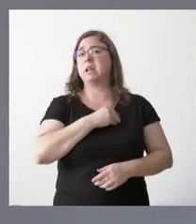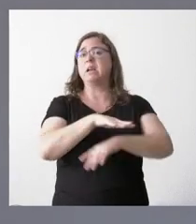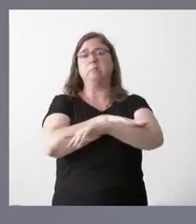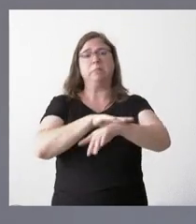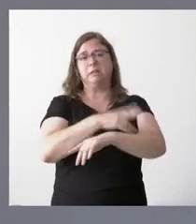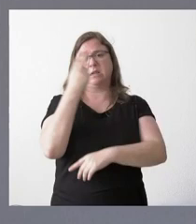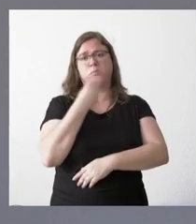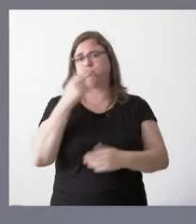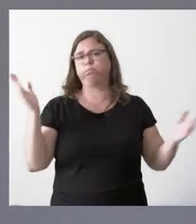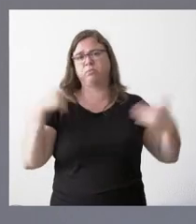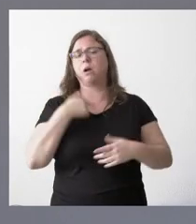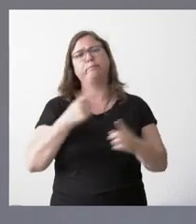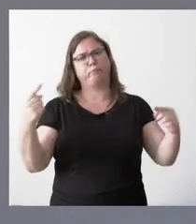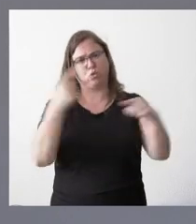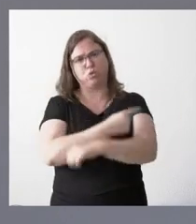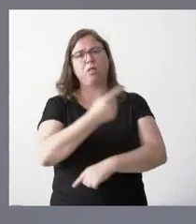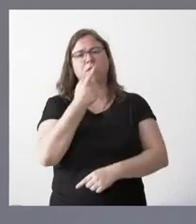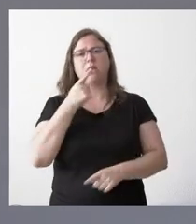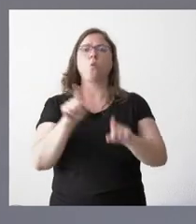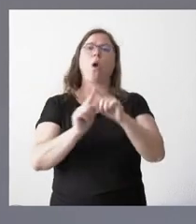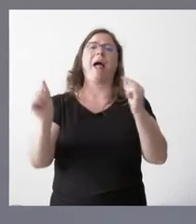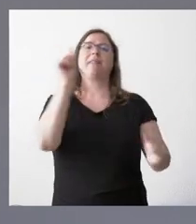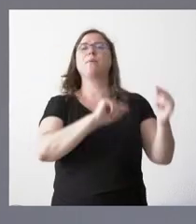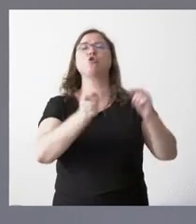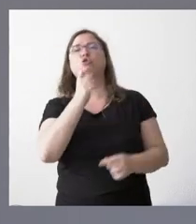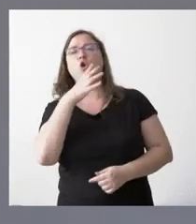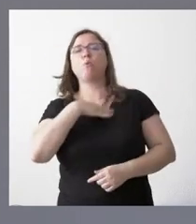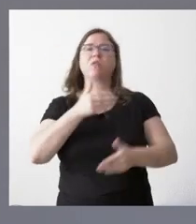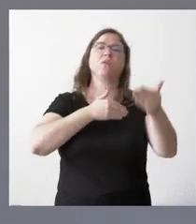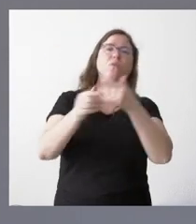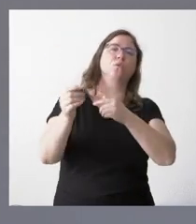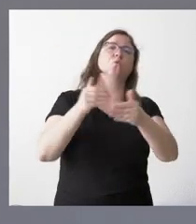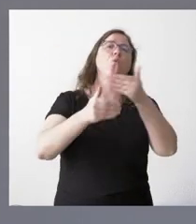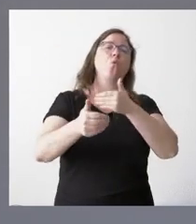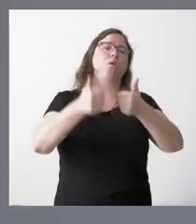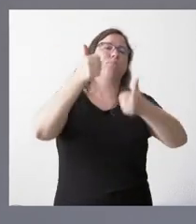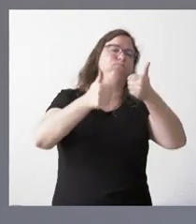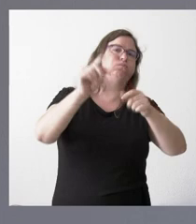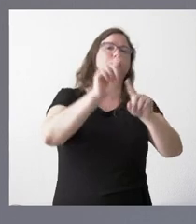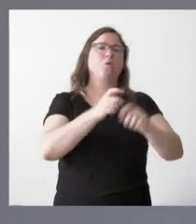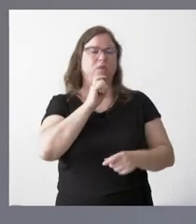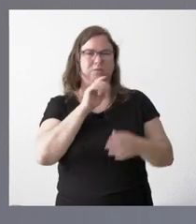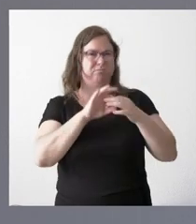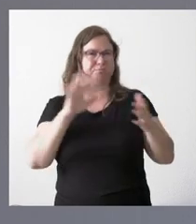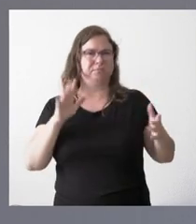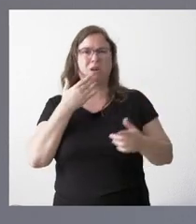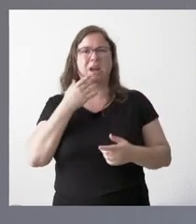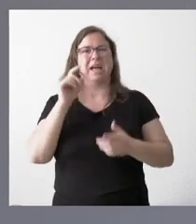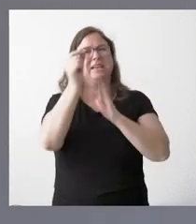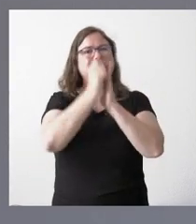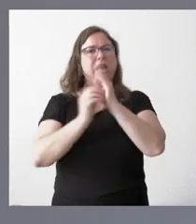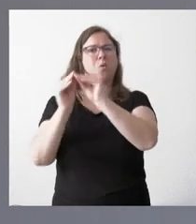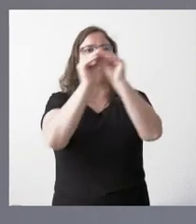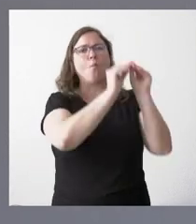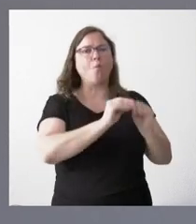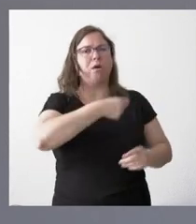este asunto y, muy al contrario, sacó un debate en torno a cómo puede ser la EBAU del futuro, que nada tiene que ver con este criterio de la igualdad